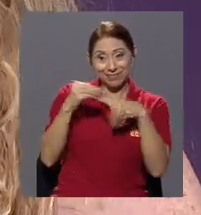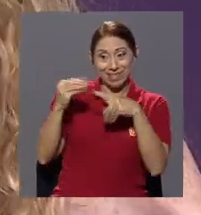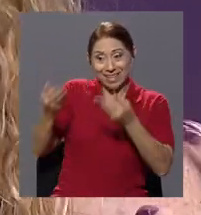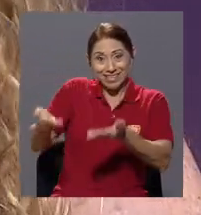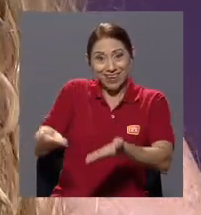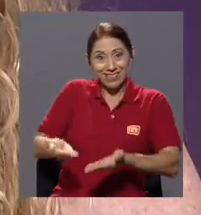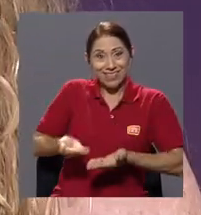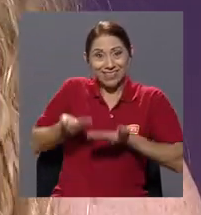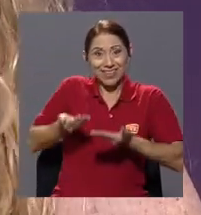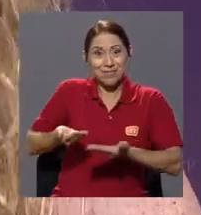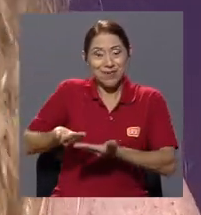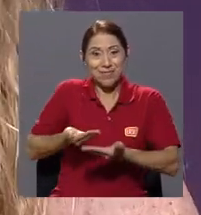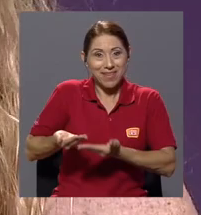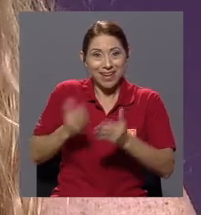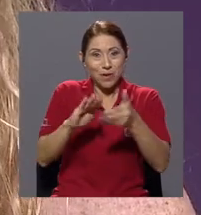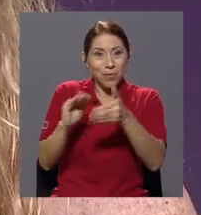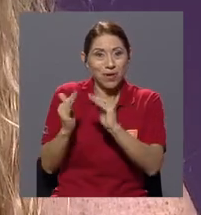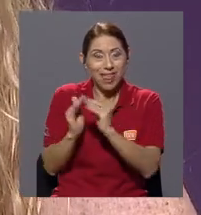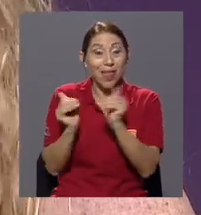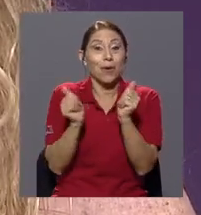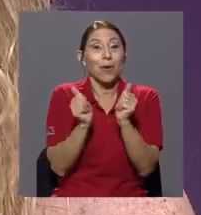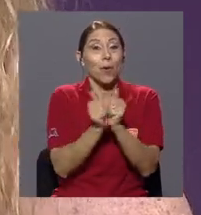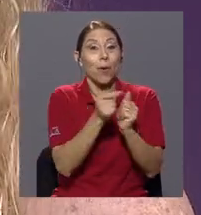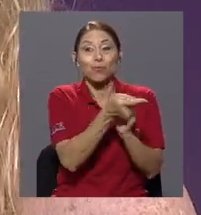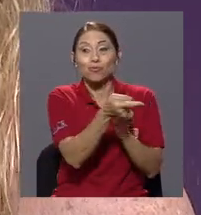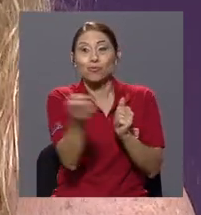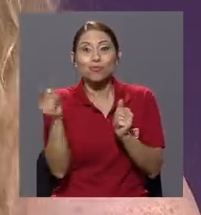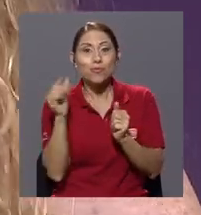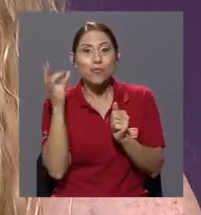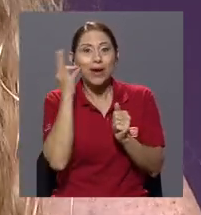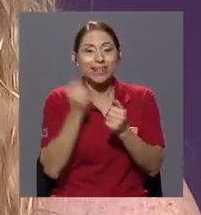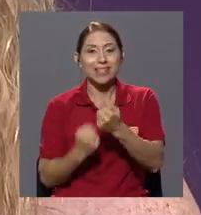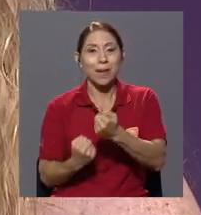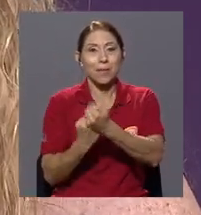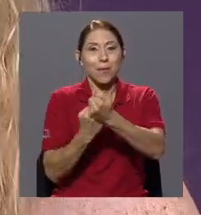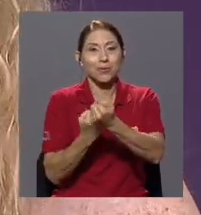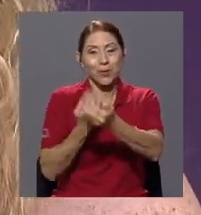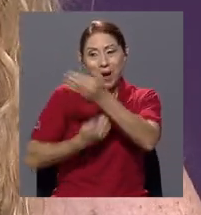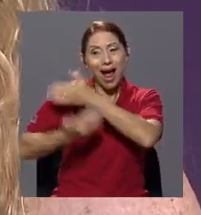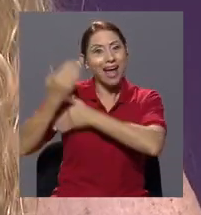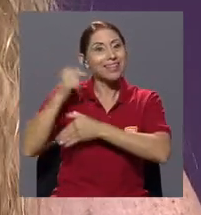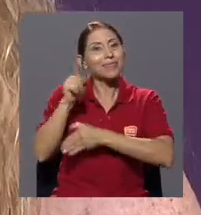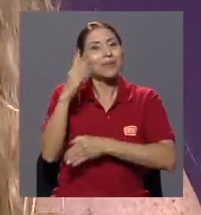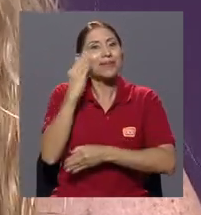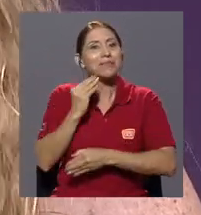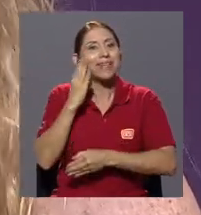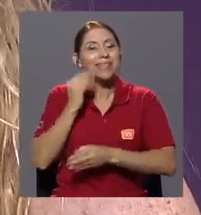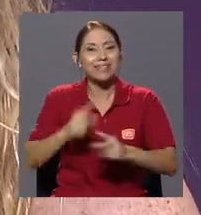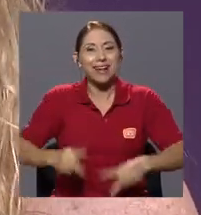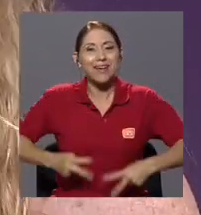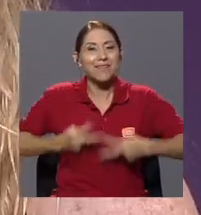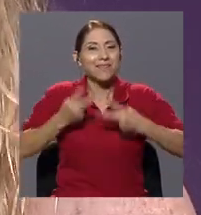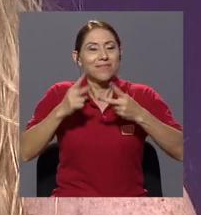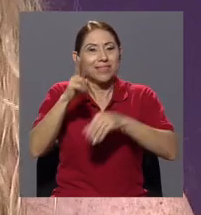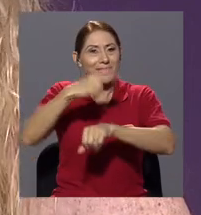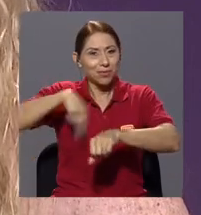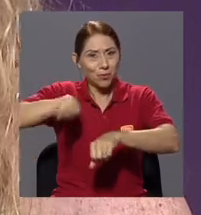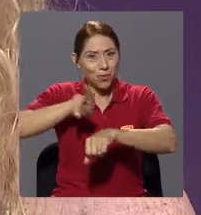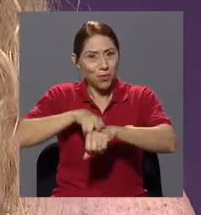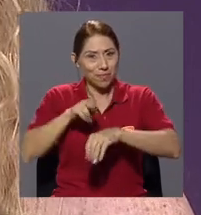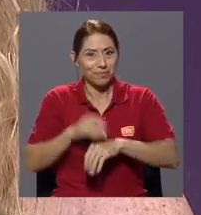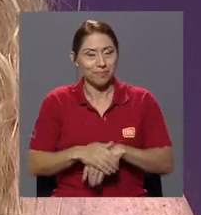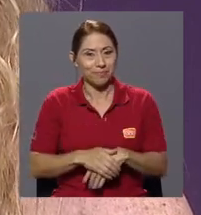alrededor de un grupo de mujeres de apoyo donde era una experiencia dentro de la vida normal normal